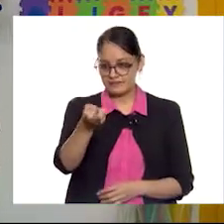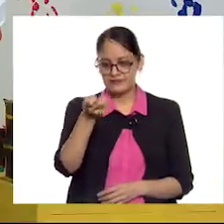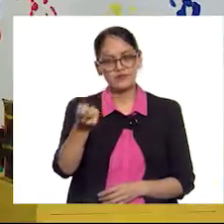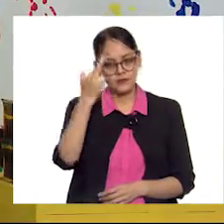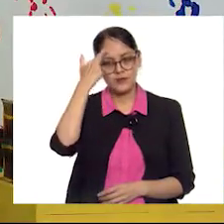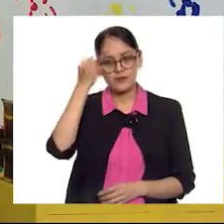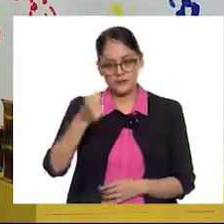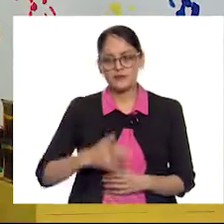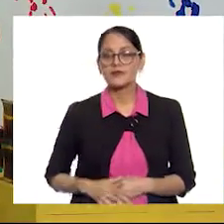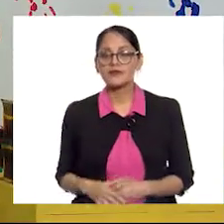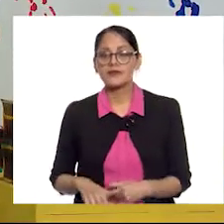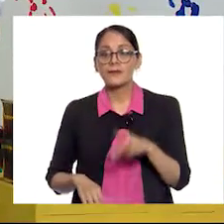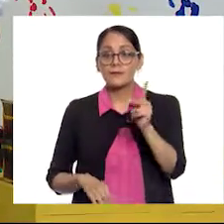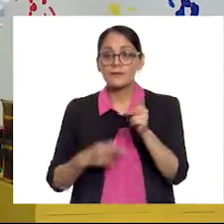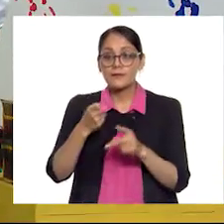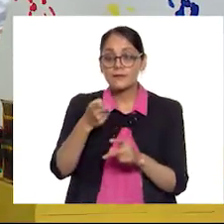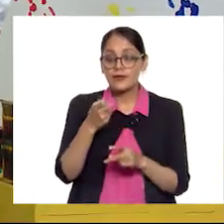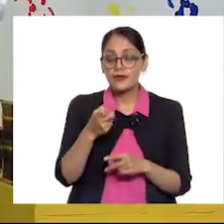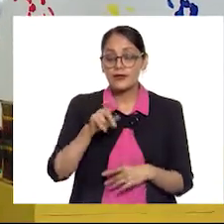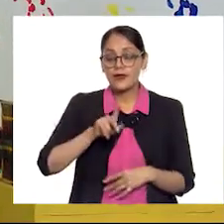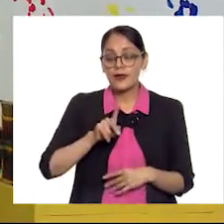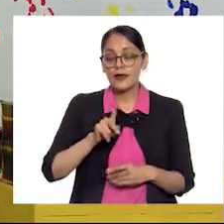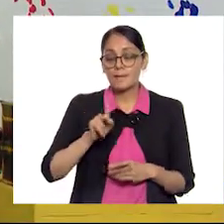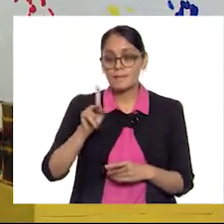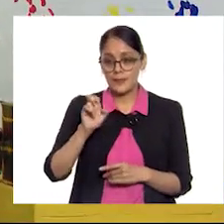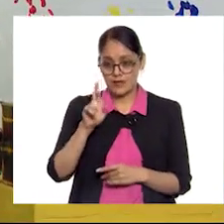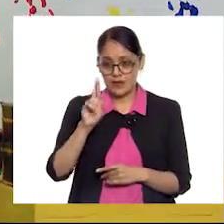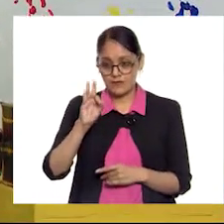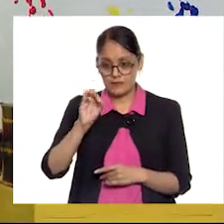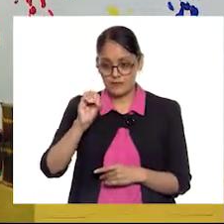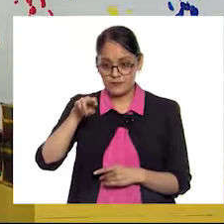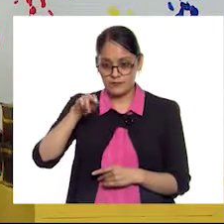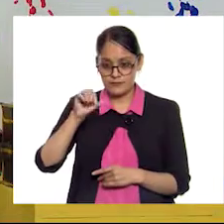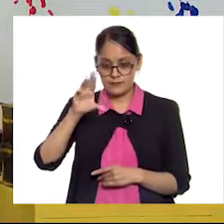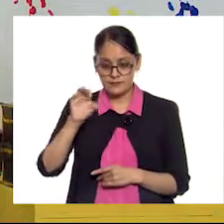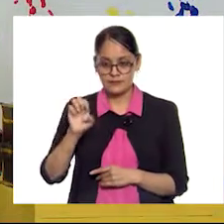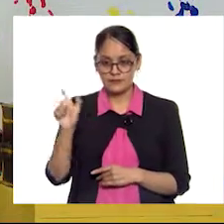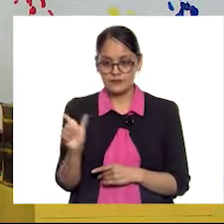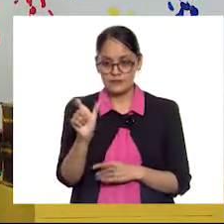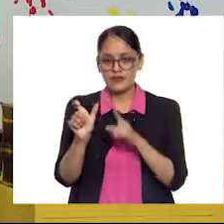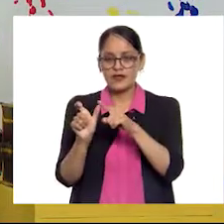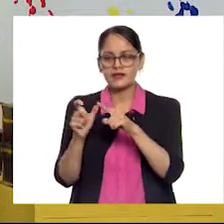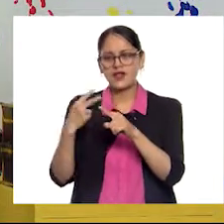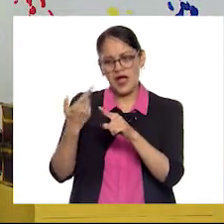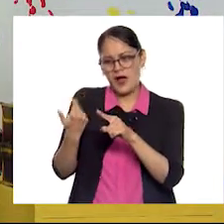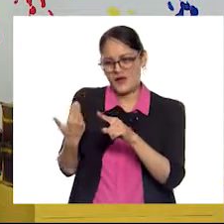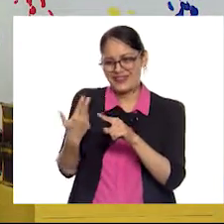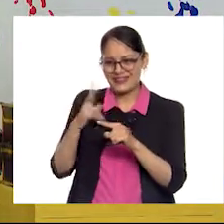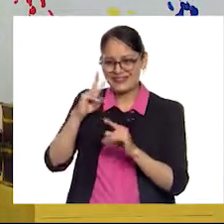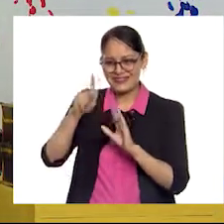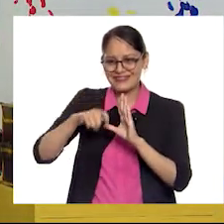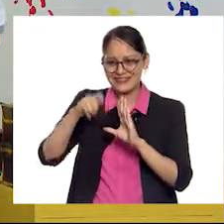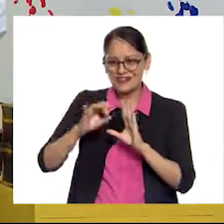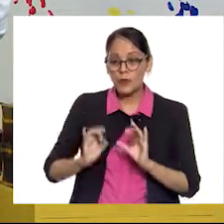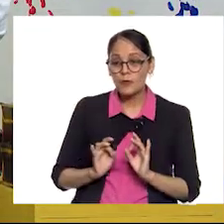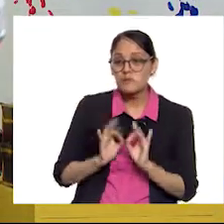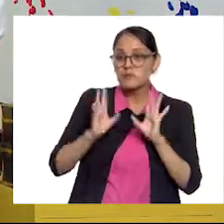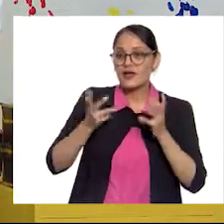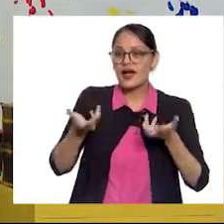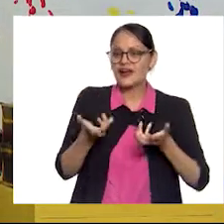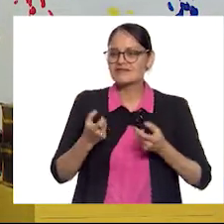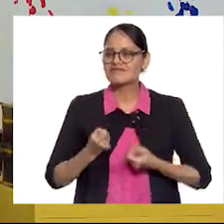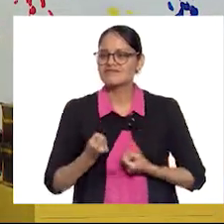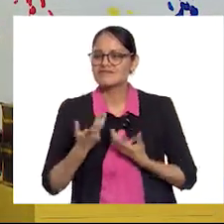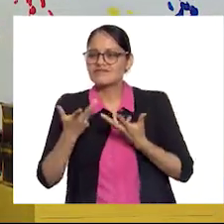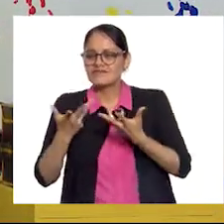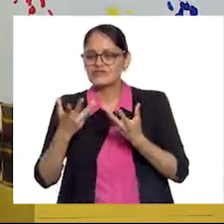Pepe. Y para ese performance, entonces, ahorita vimos esa parte de improvisar un poquito, ir despertando la